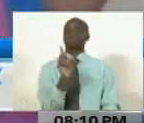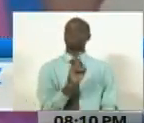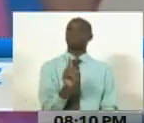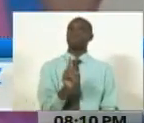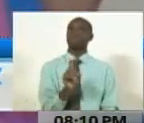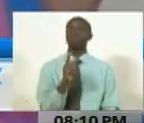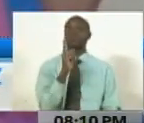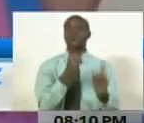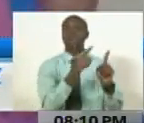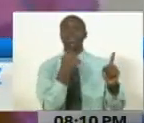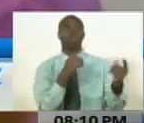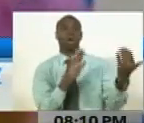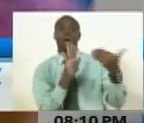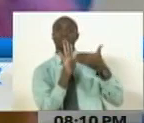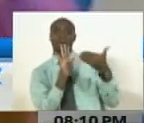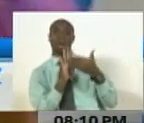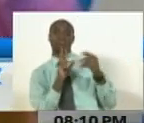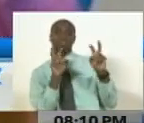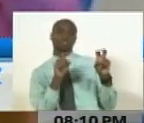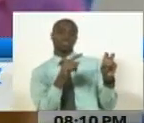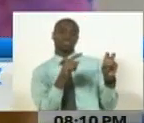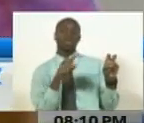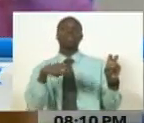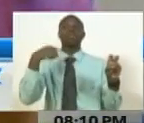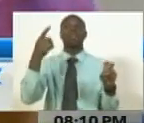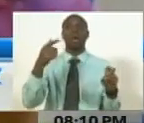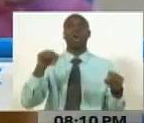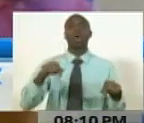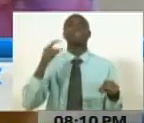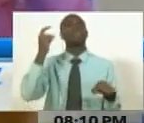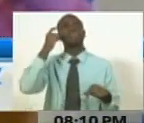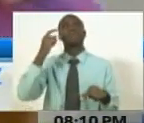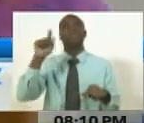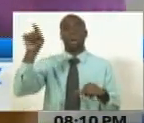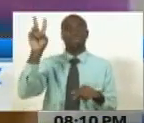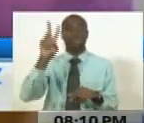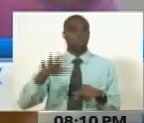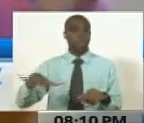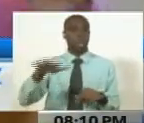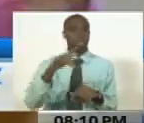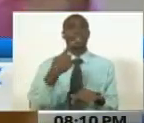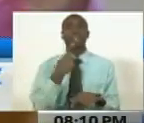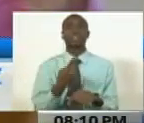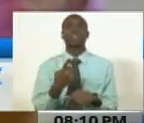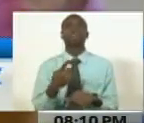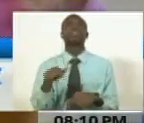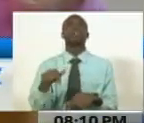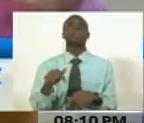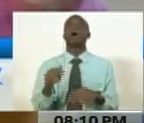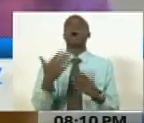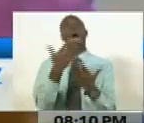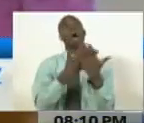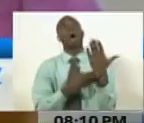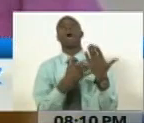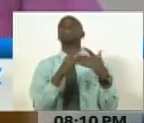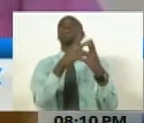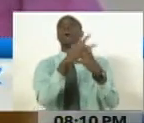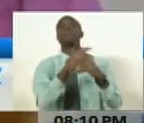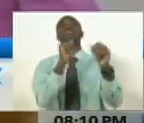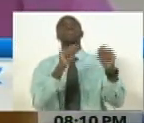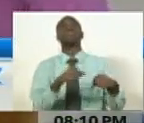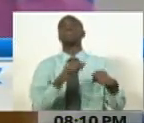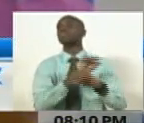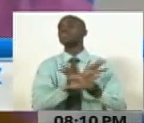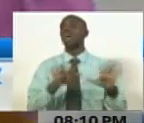atacar. Hoy decían los senadores en Venezuela que la carta estaba